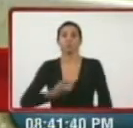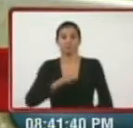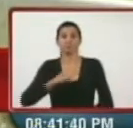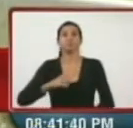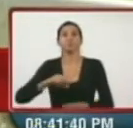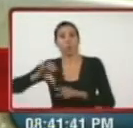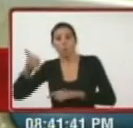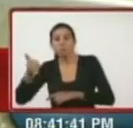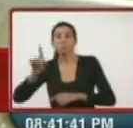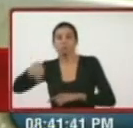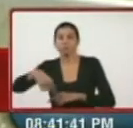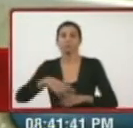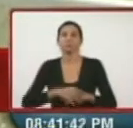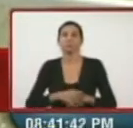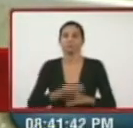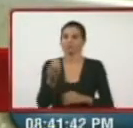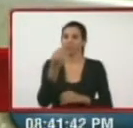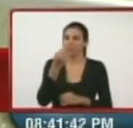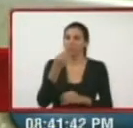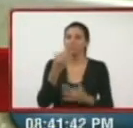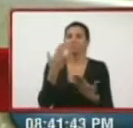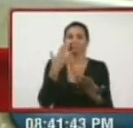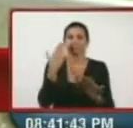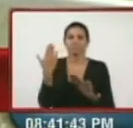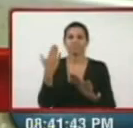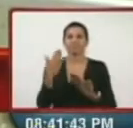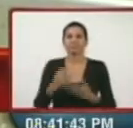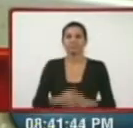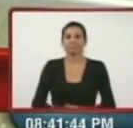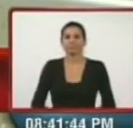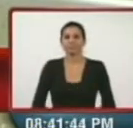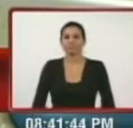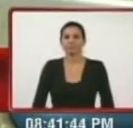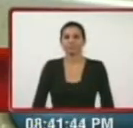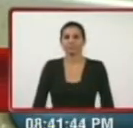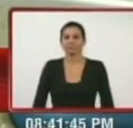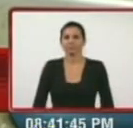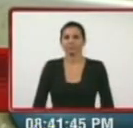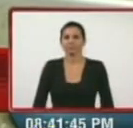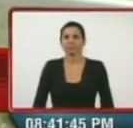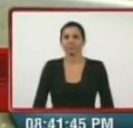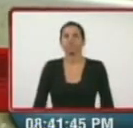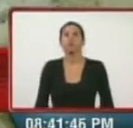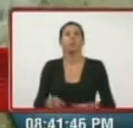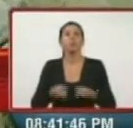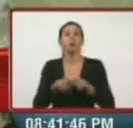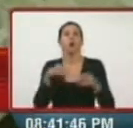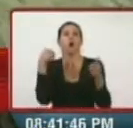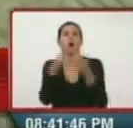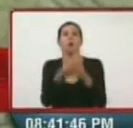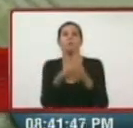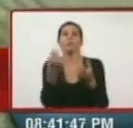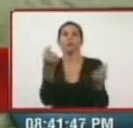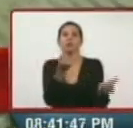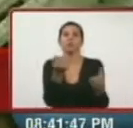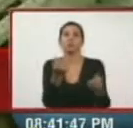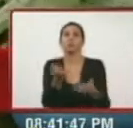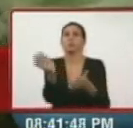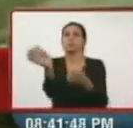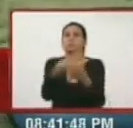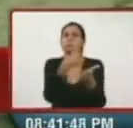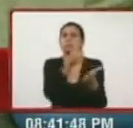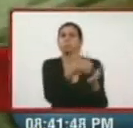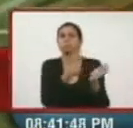de alimentación, como hemos podido observar durante este golpe económico, tenemos